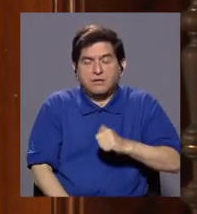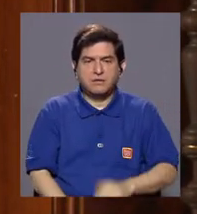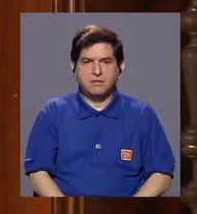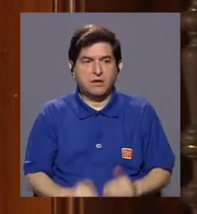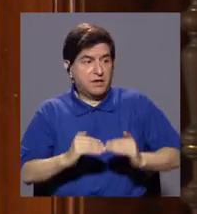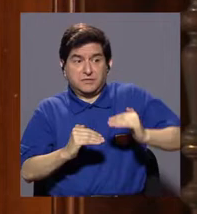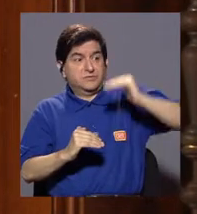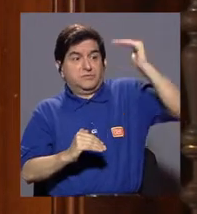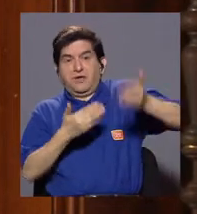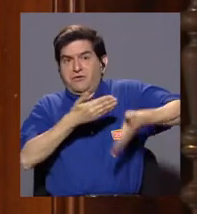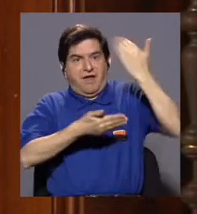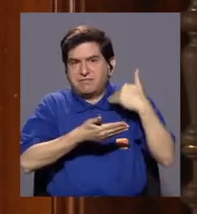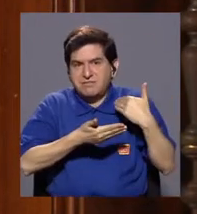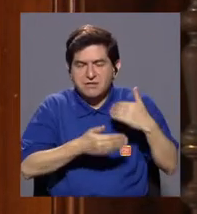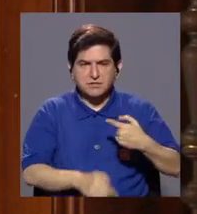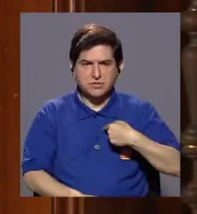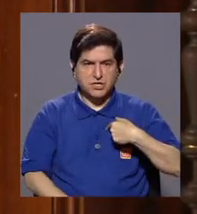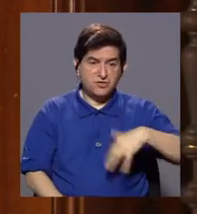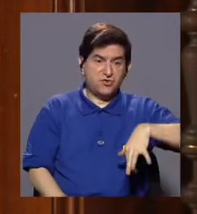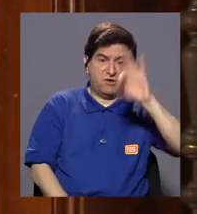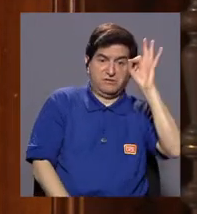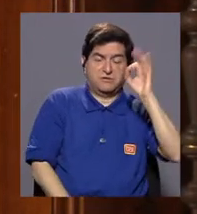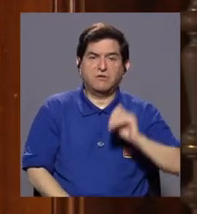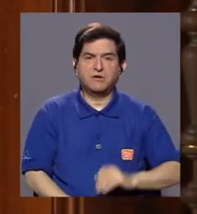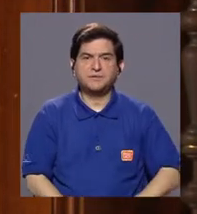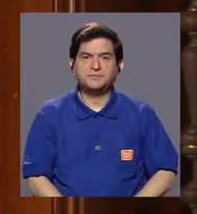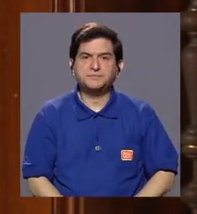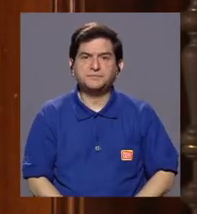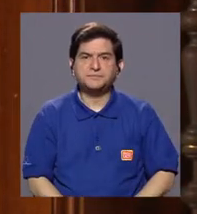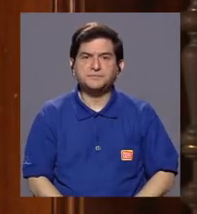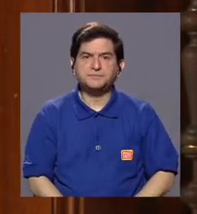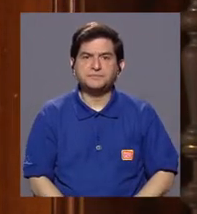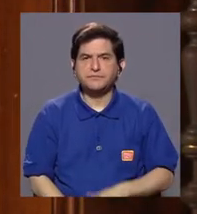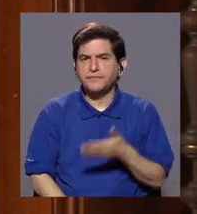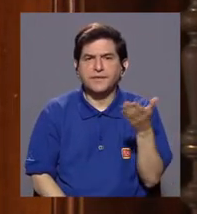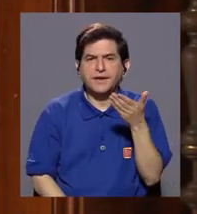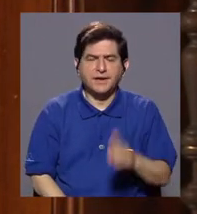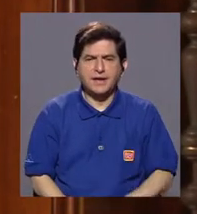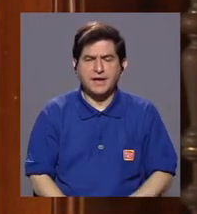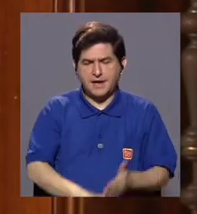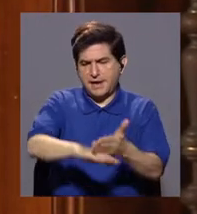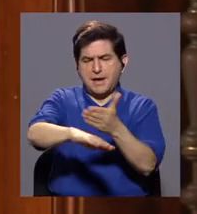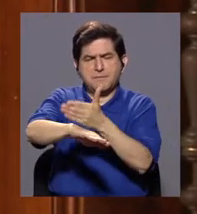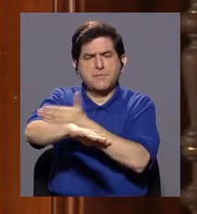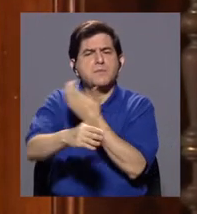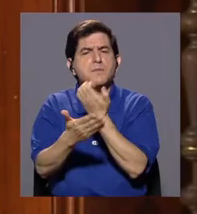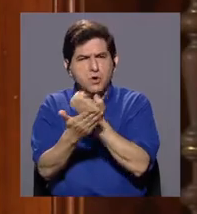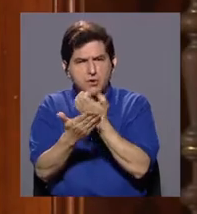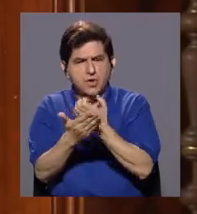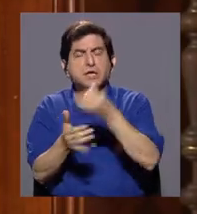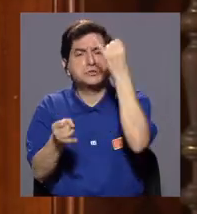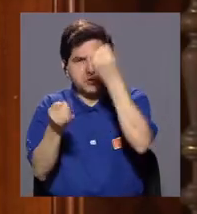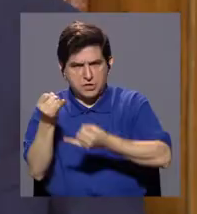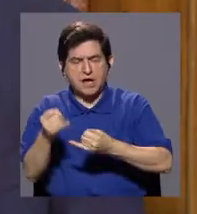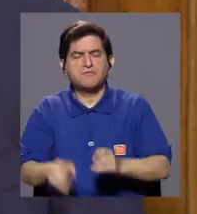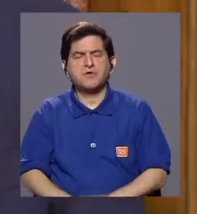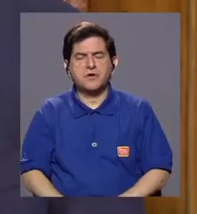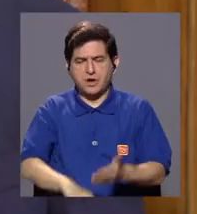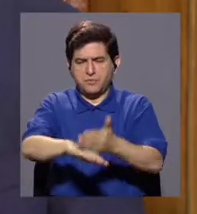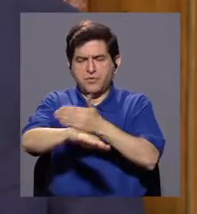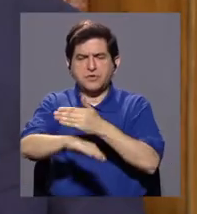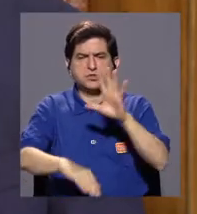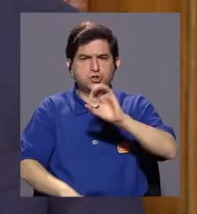actualmente, mucho más. Y yo tenía que escoger entre crece la economía, que finalmente creció